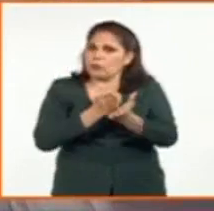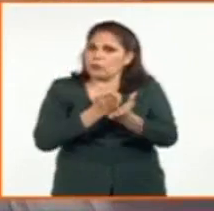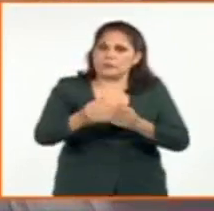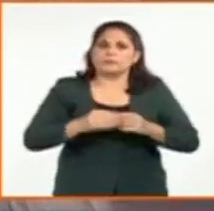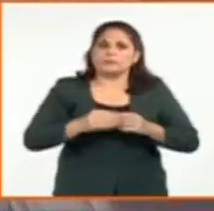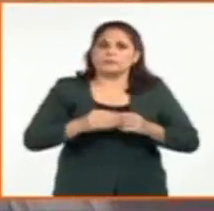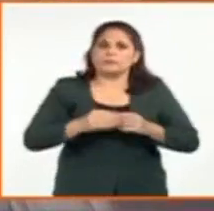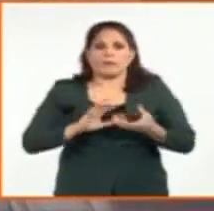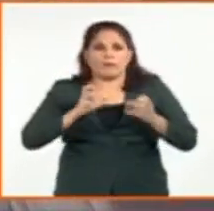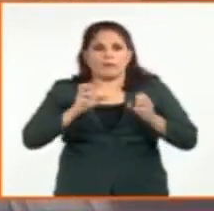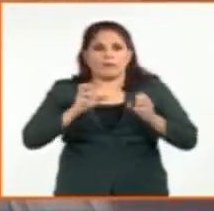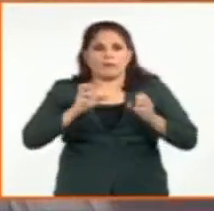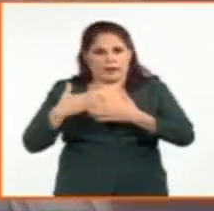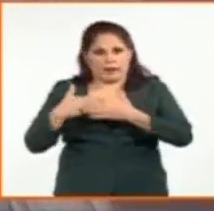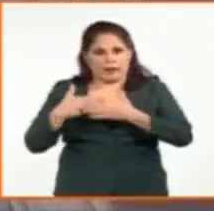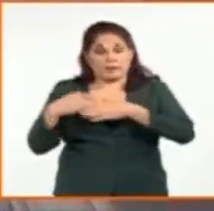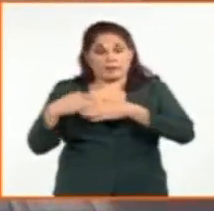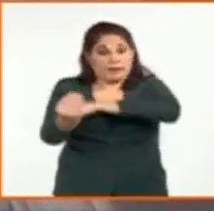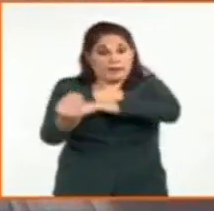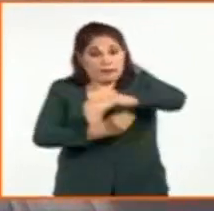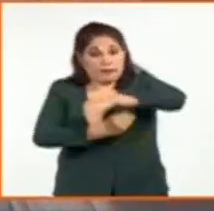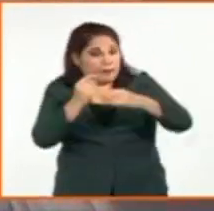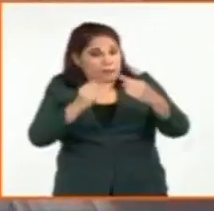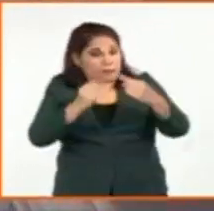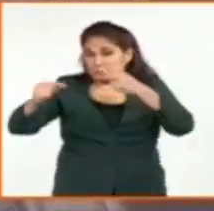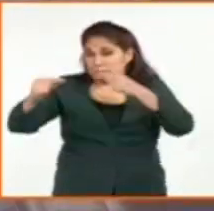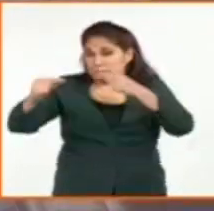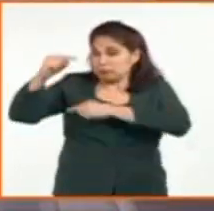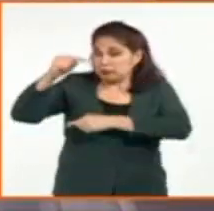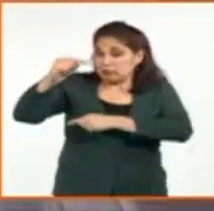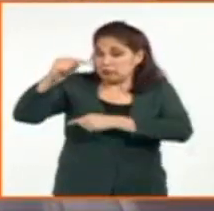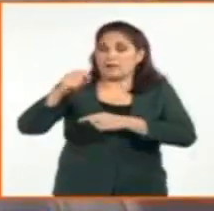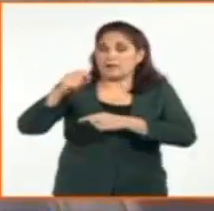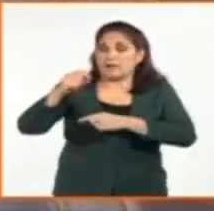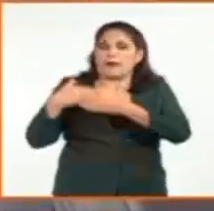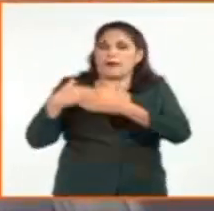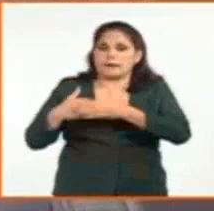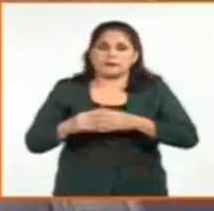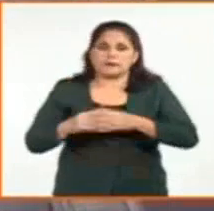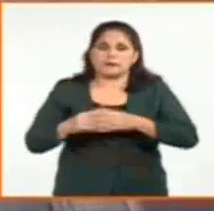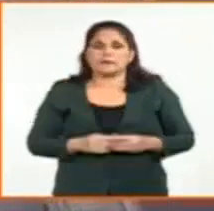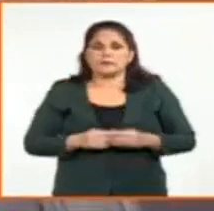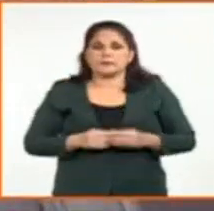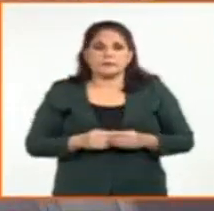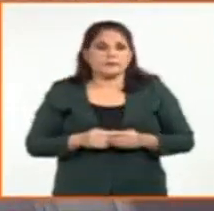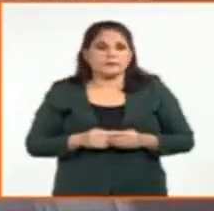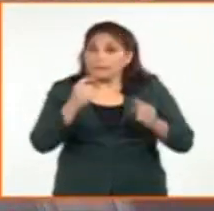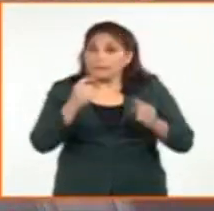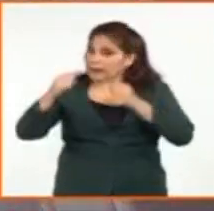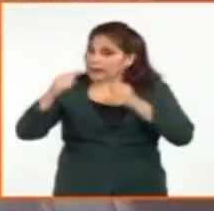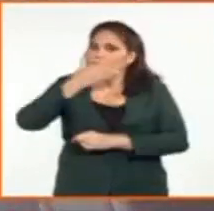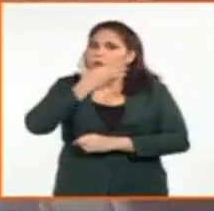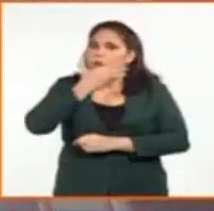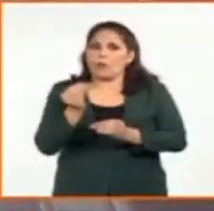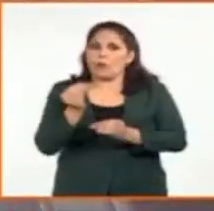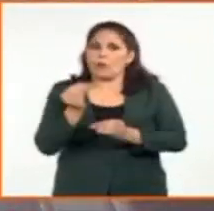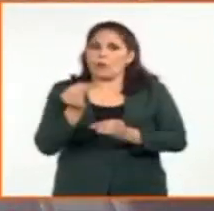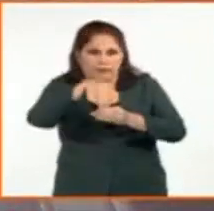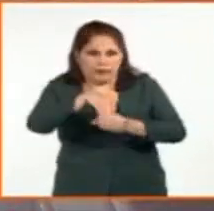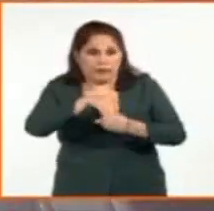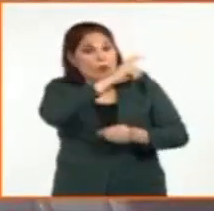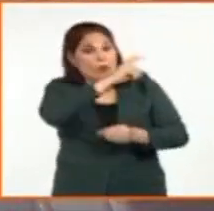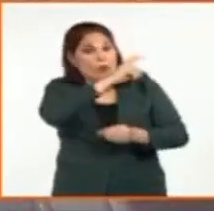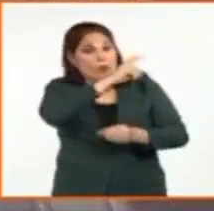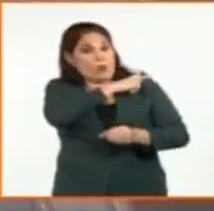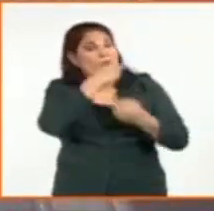el sistema empresarial y las transformaciones fundamentales de la empresa. Eso creo que es la primera prioridad y creo que el cuadro, como hemos dicho en otra